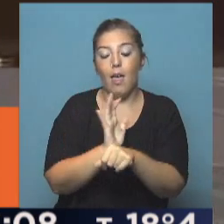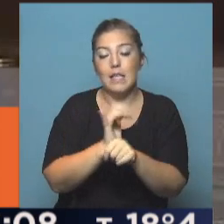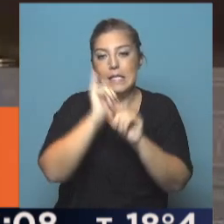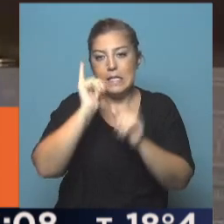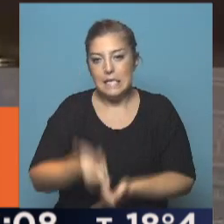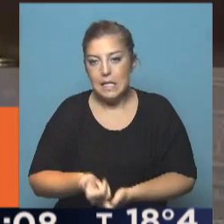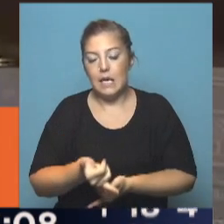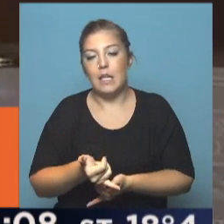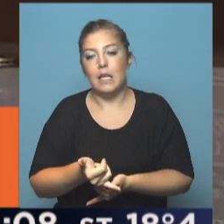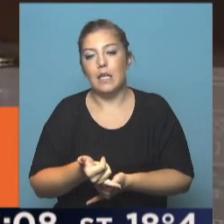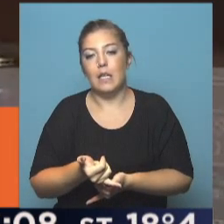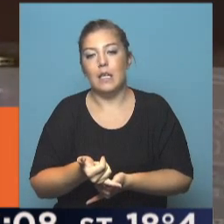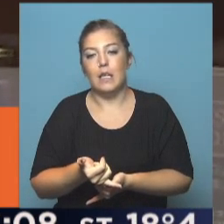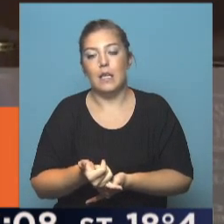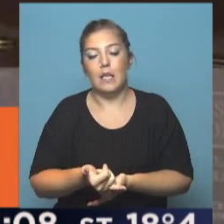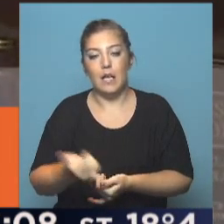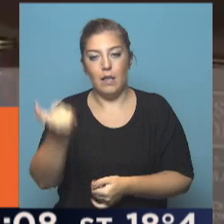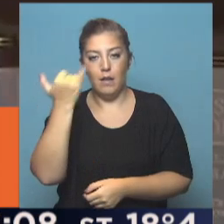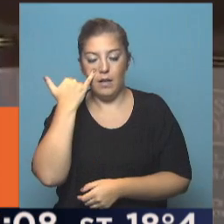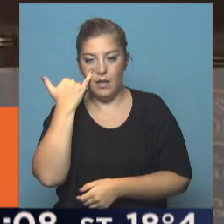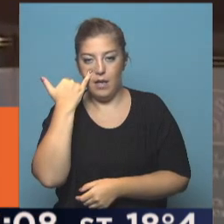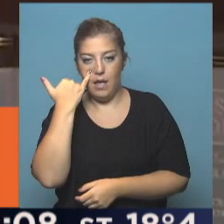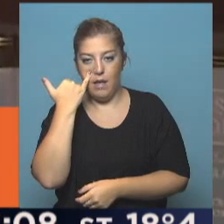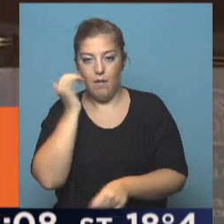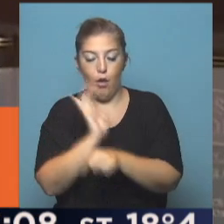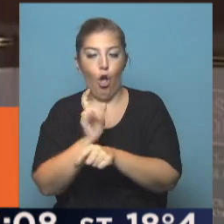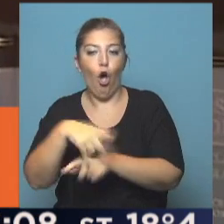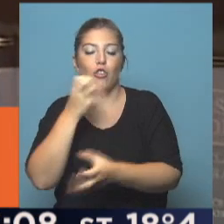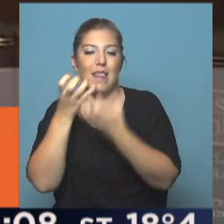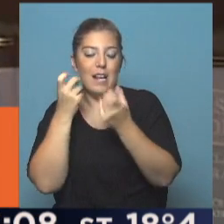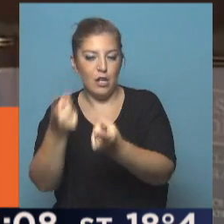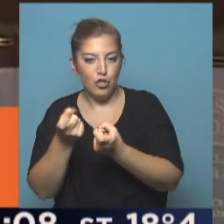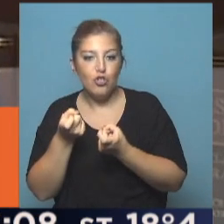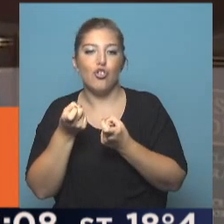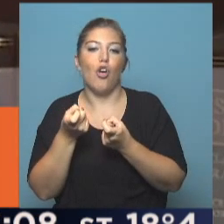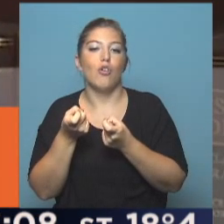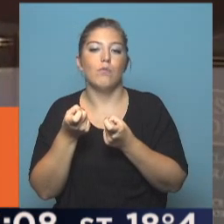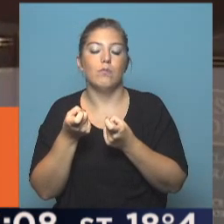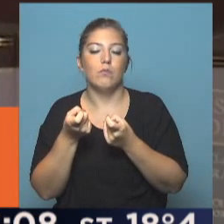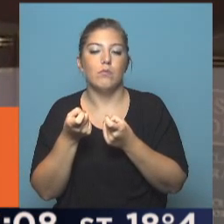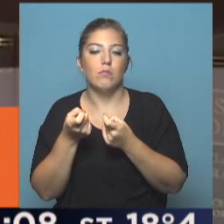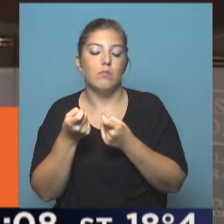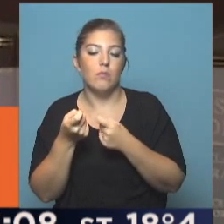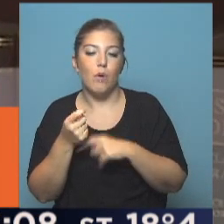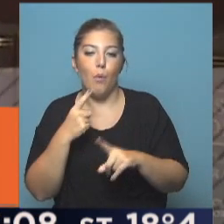ese juramento de decir verdad y pasar a tomárseles otro tipo de declaración, ya le digo, en base a la